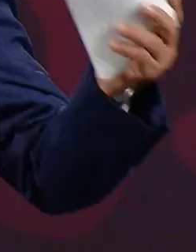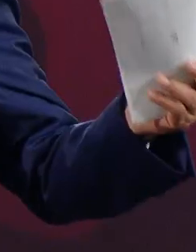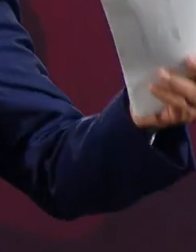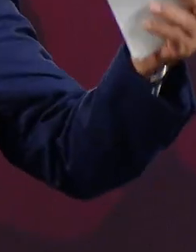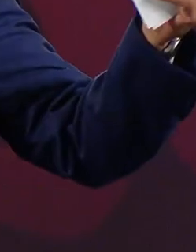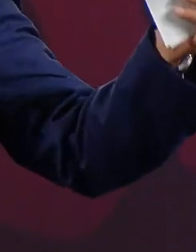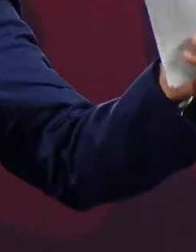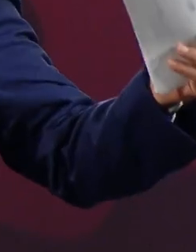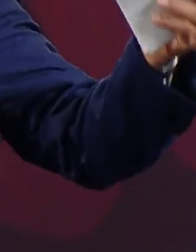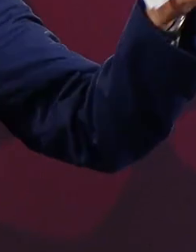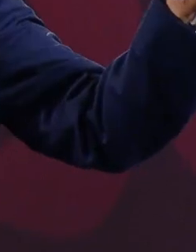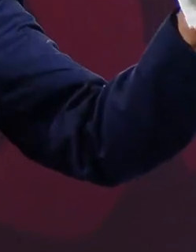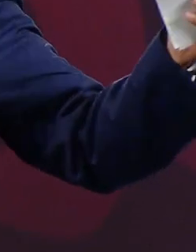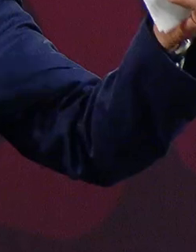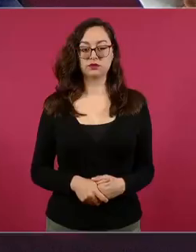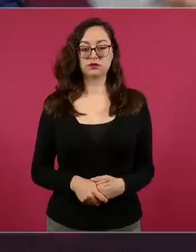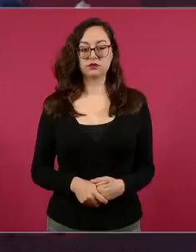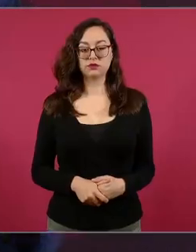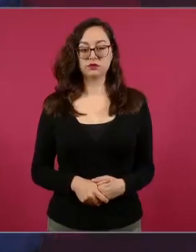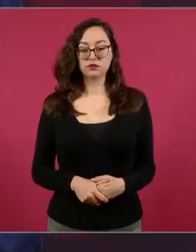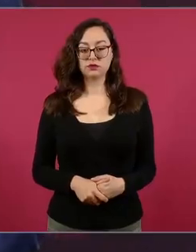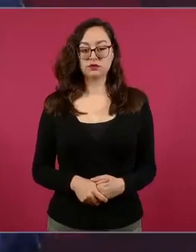ver en